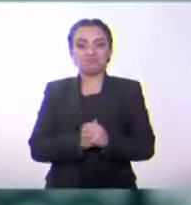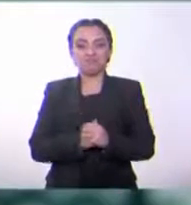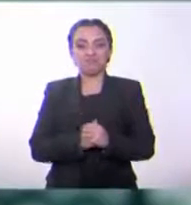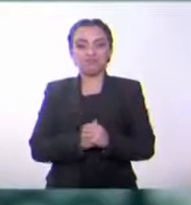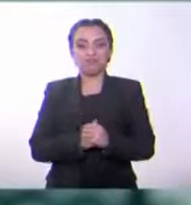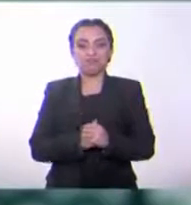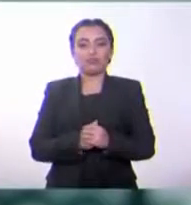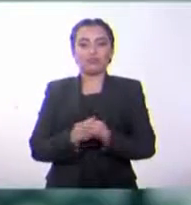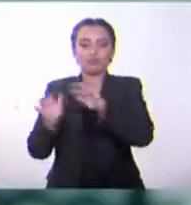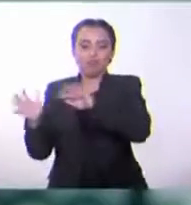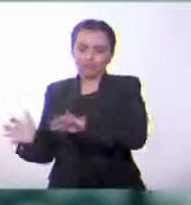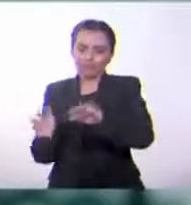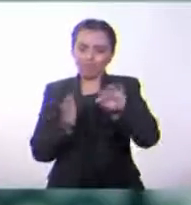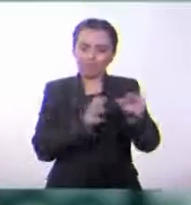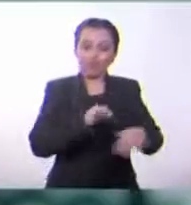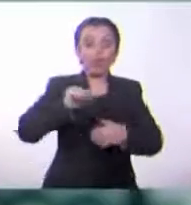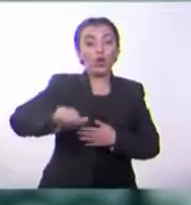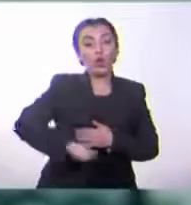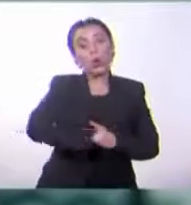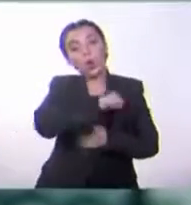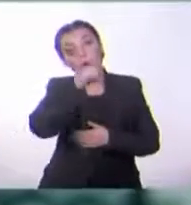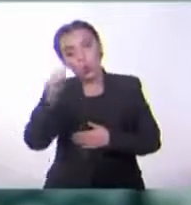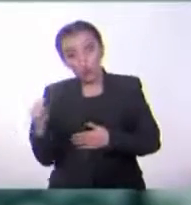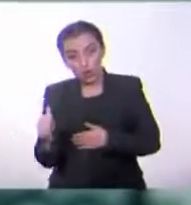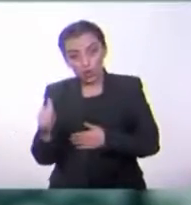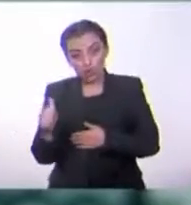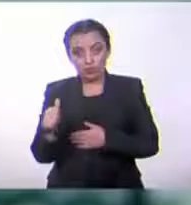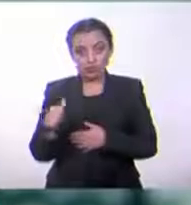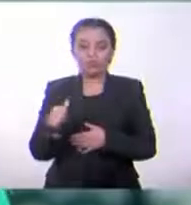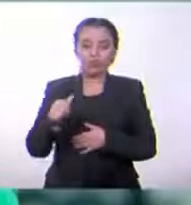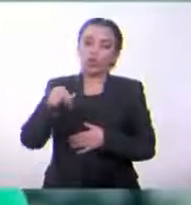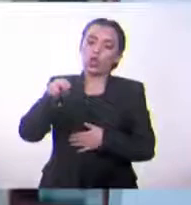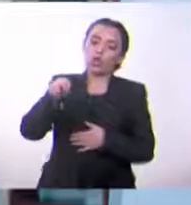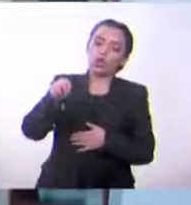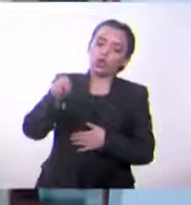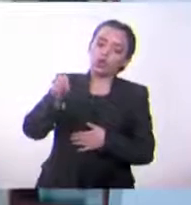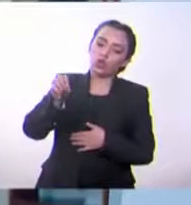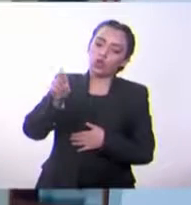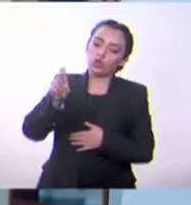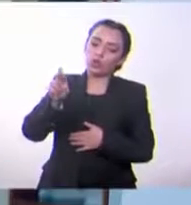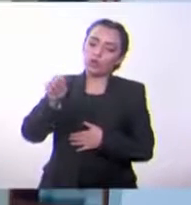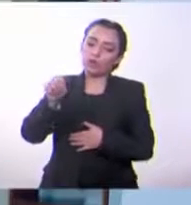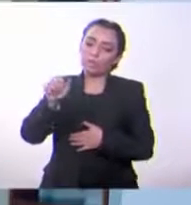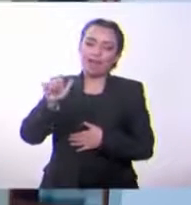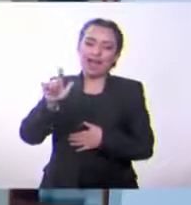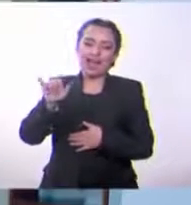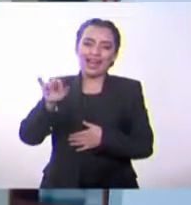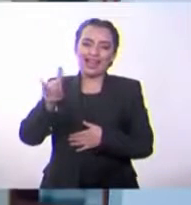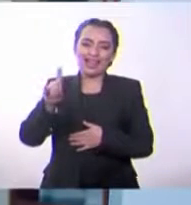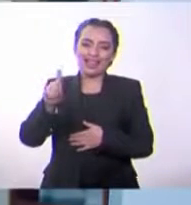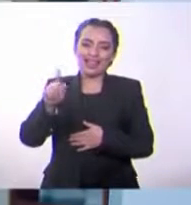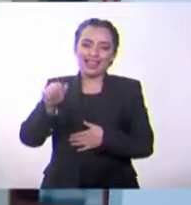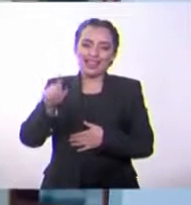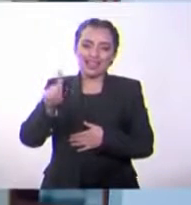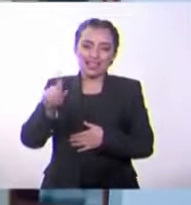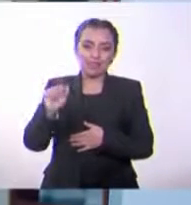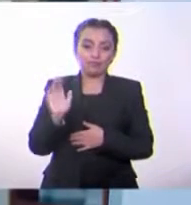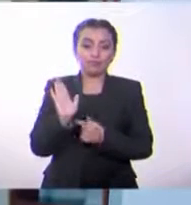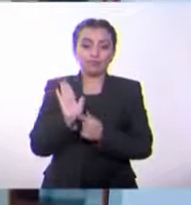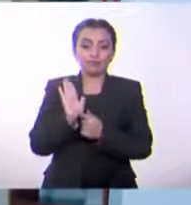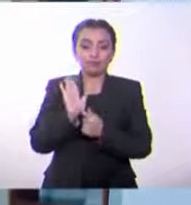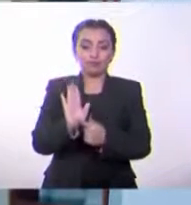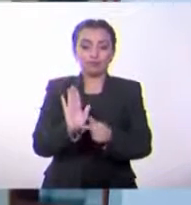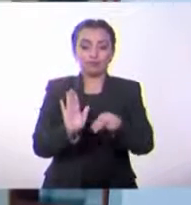Otra unidad de concentración es la normalidad y se expresa así: